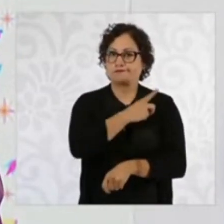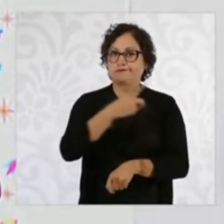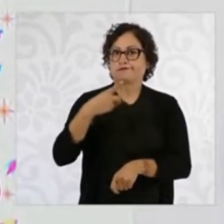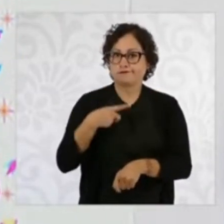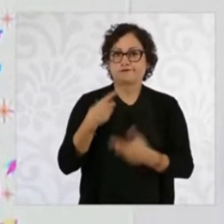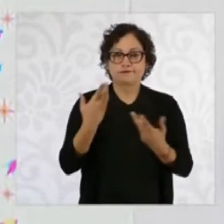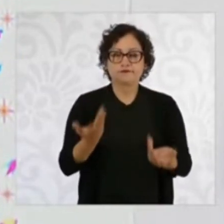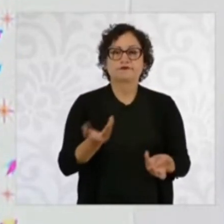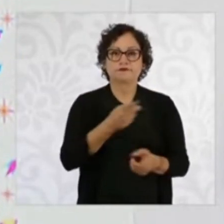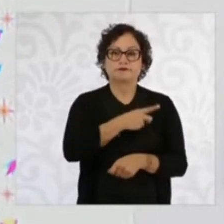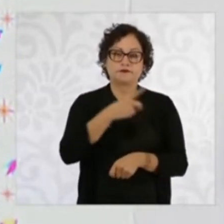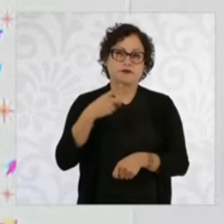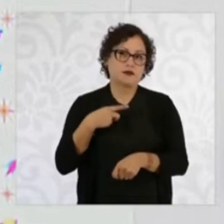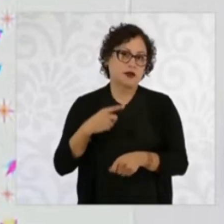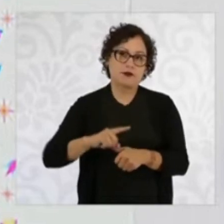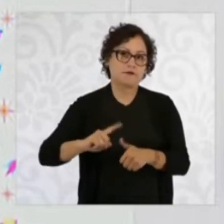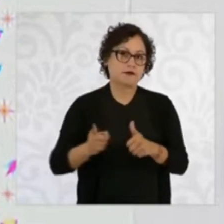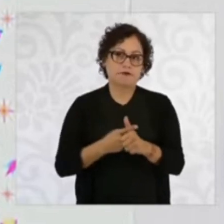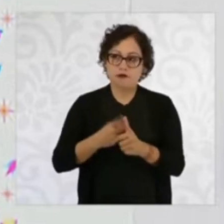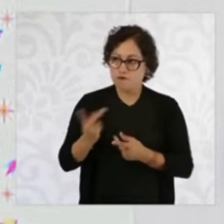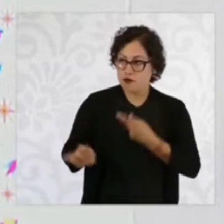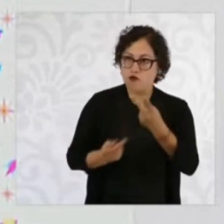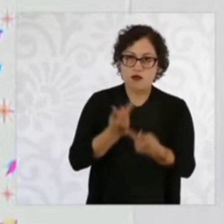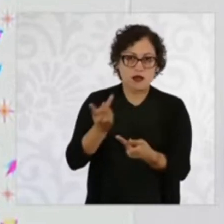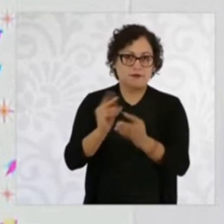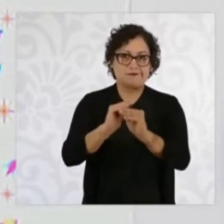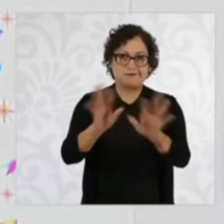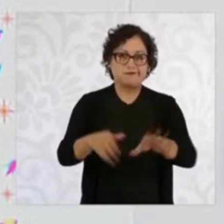haber esta consulta que es indispensable.